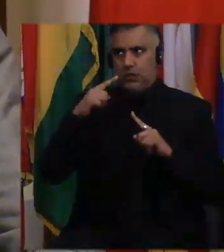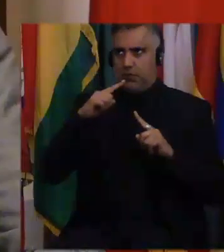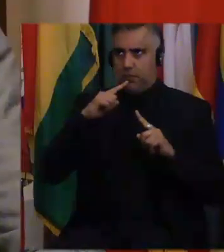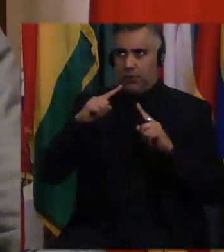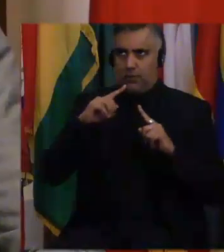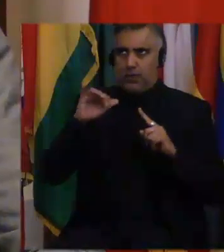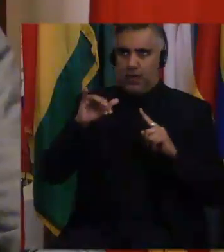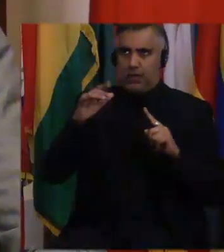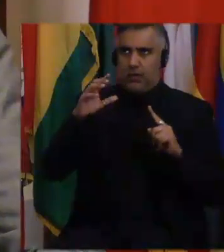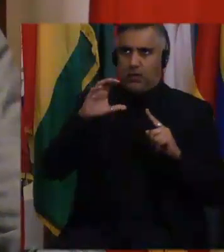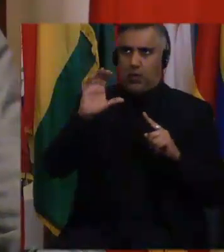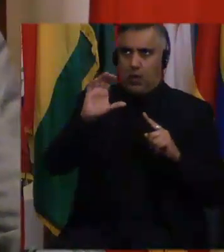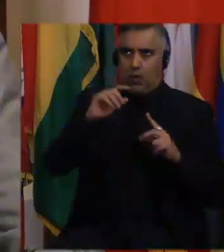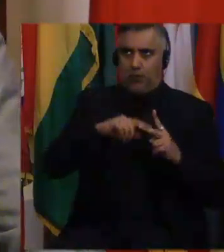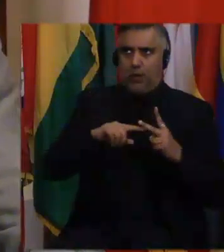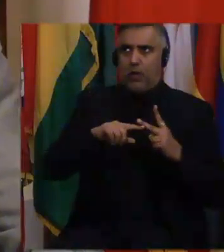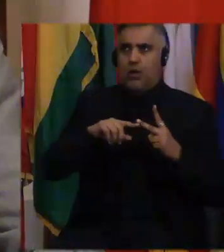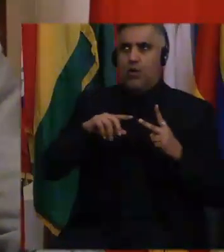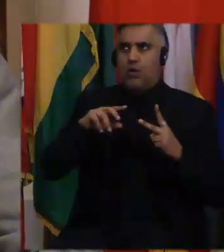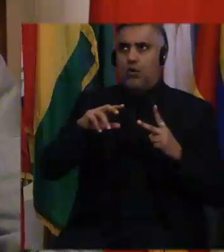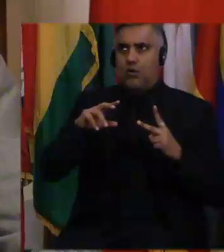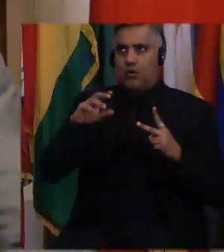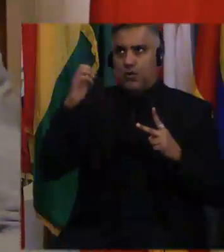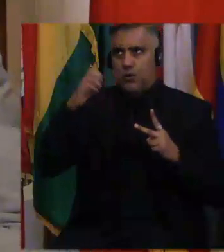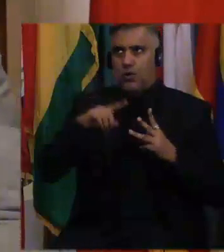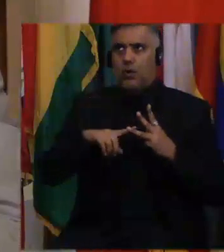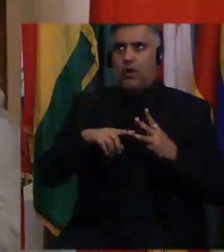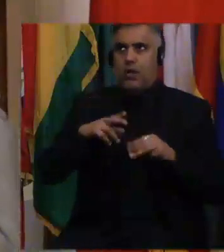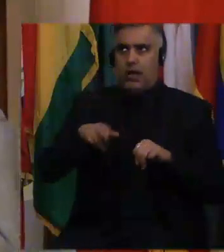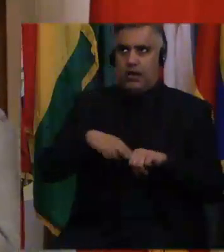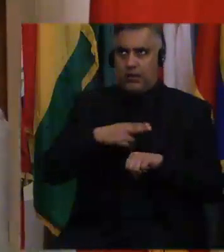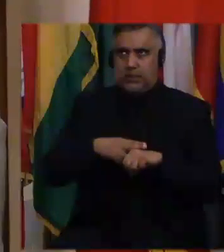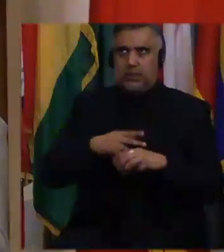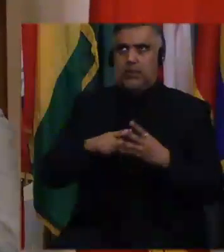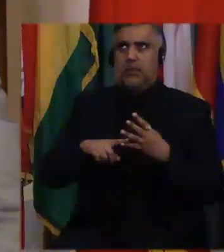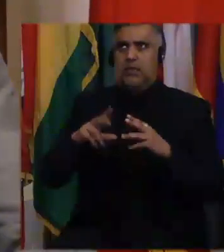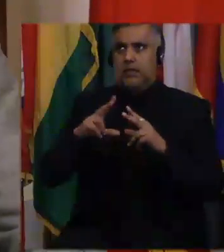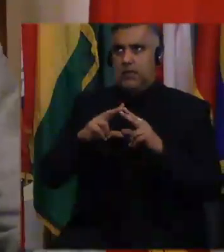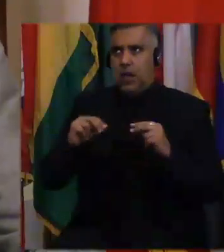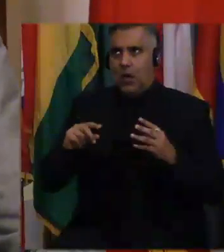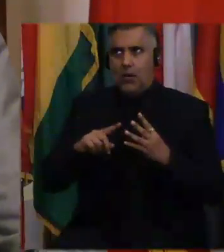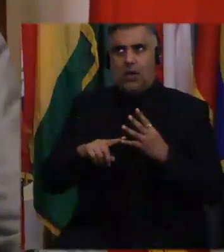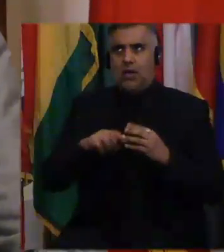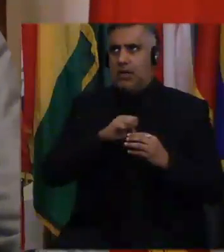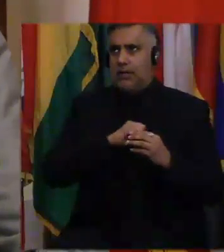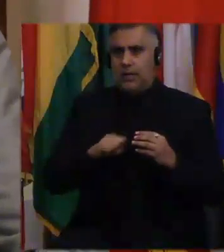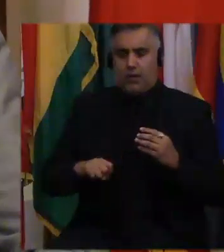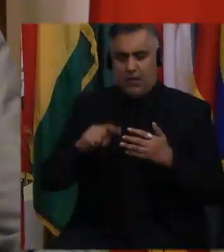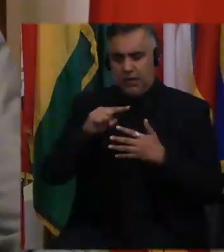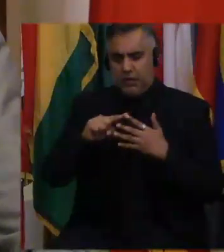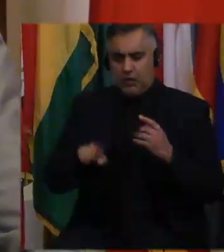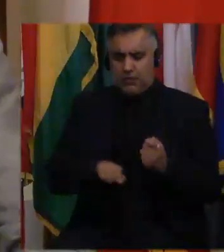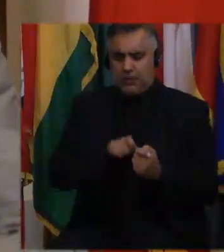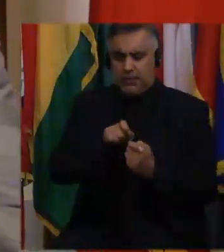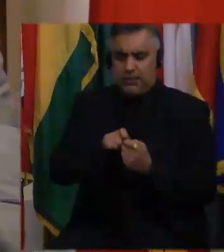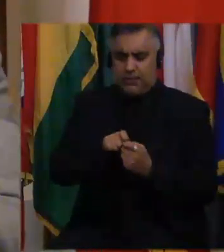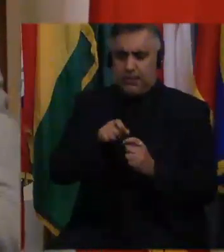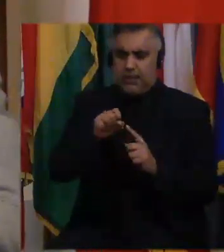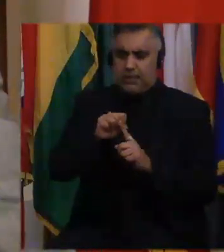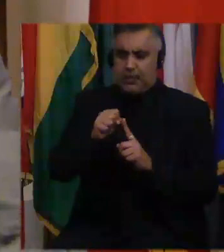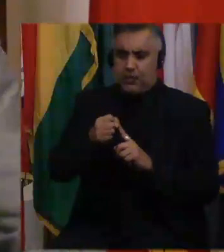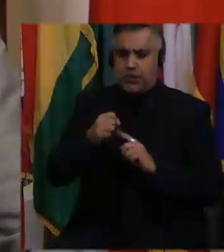en Haití, en Nicaragua, en El Salvador. Son situaciones concretas que la Comisión ha manifestado su